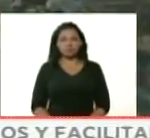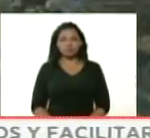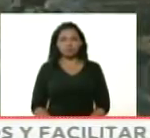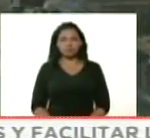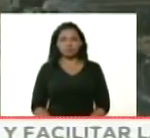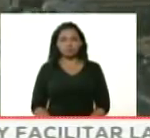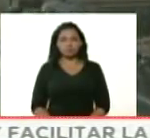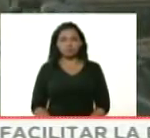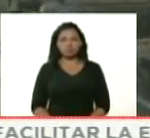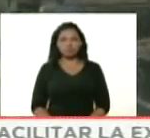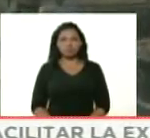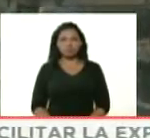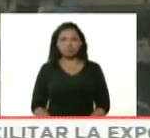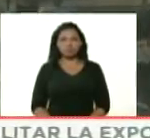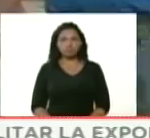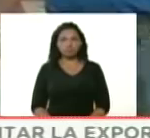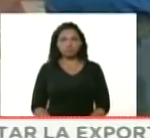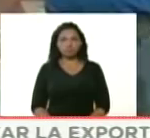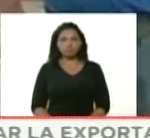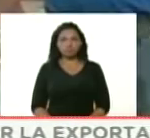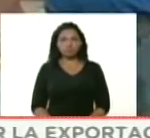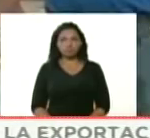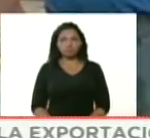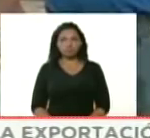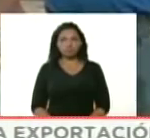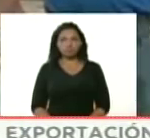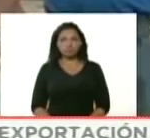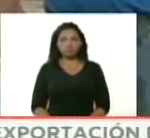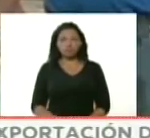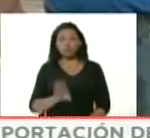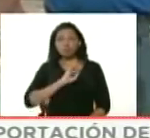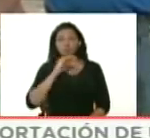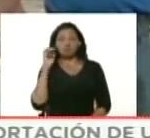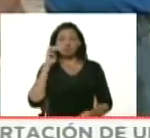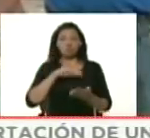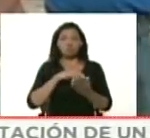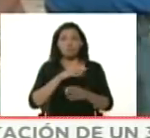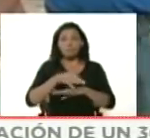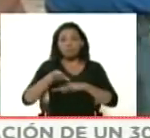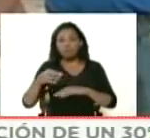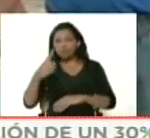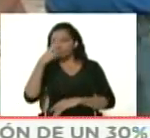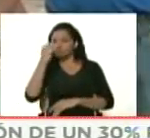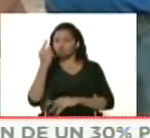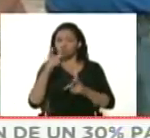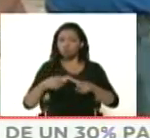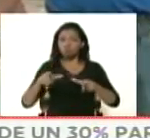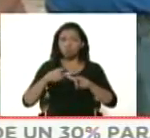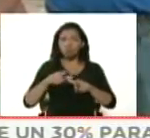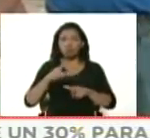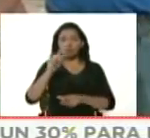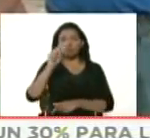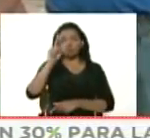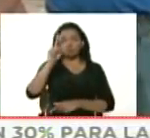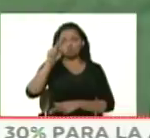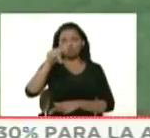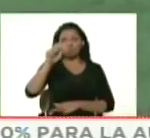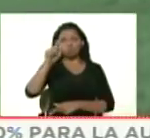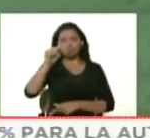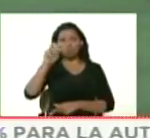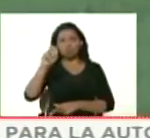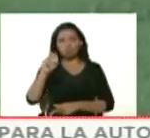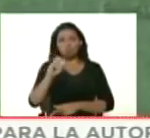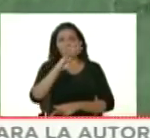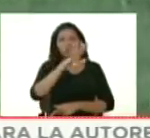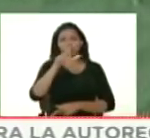Saludos, presidente. Desde acá del estado de Aragua, el municipio Zamora, el Valle de Tucutunemo, 45 pozos